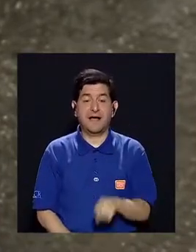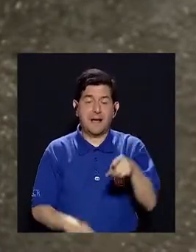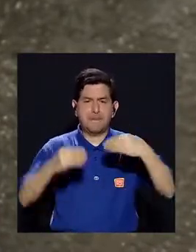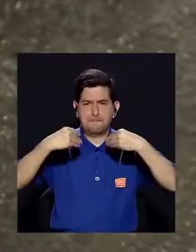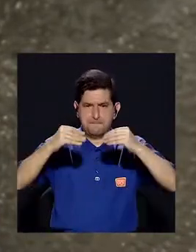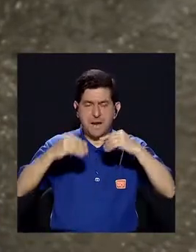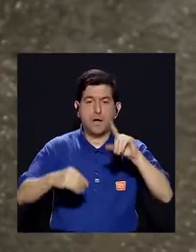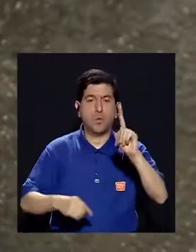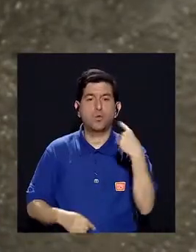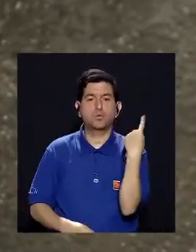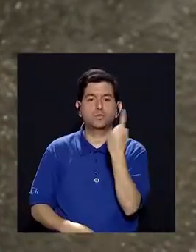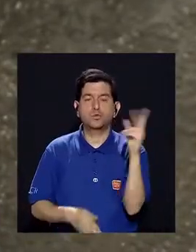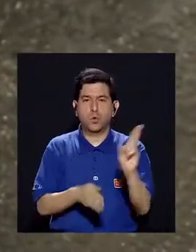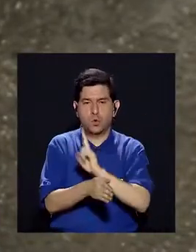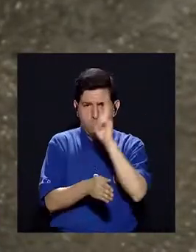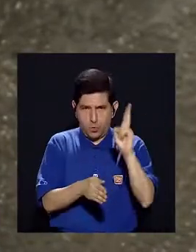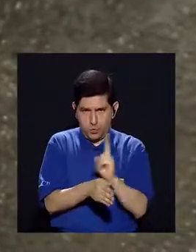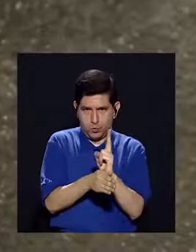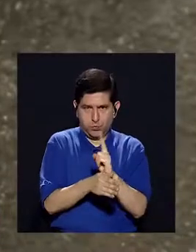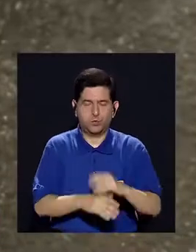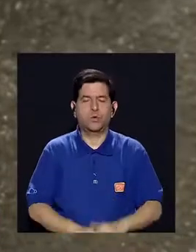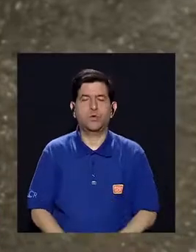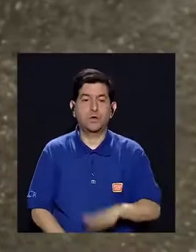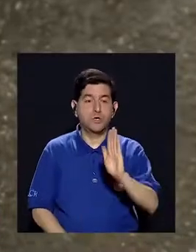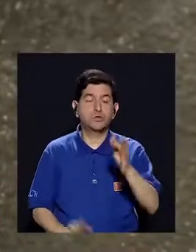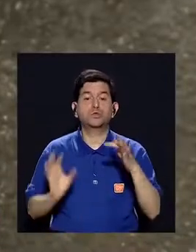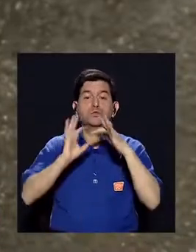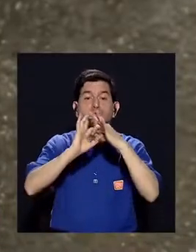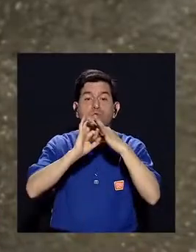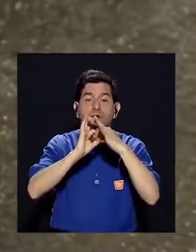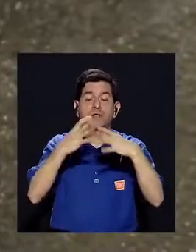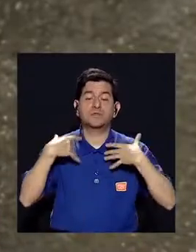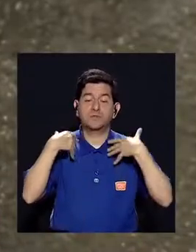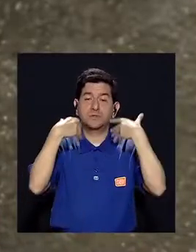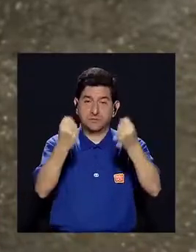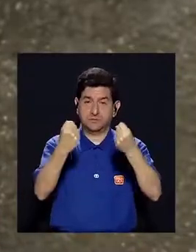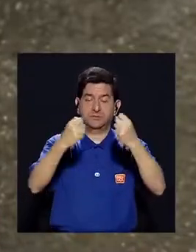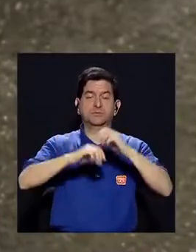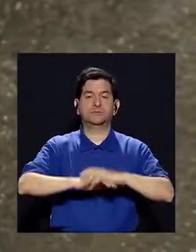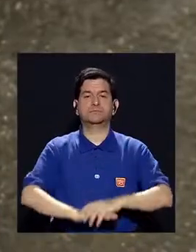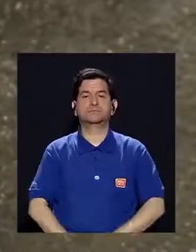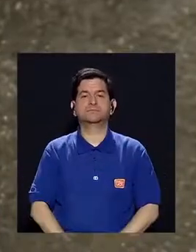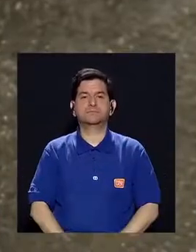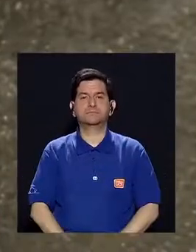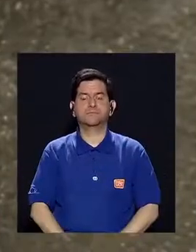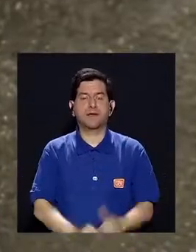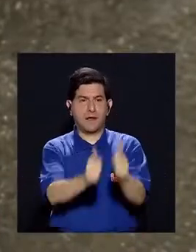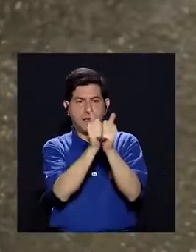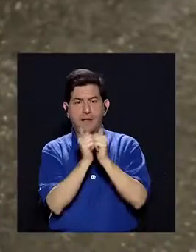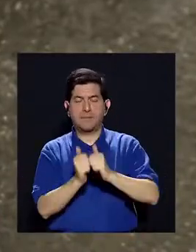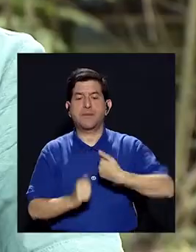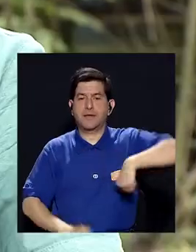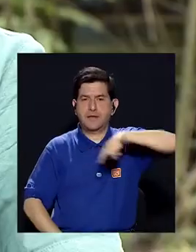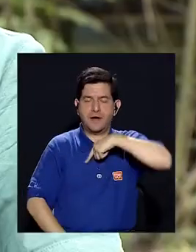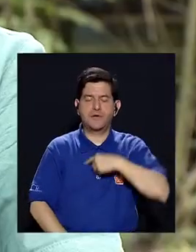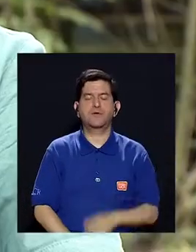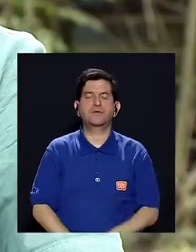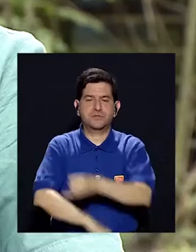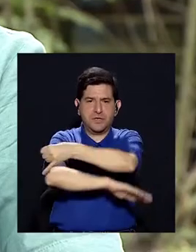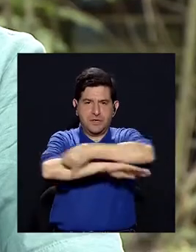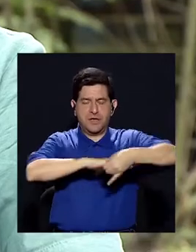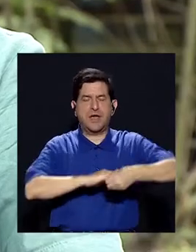del plástico de un solo uso y su relación con nuestra salud. Para ello nos acompaña el